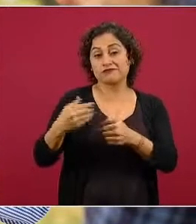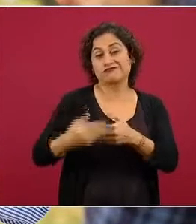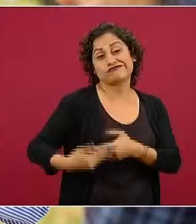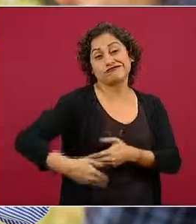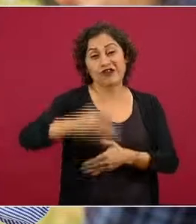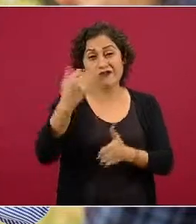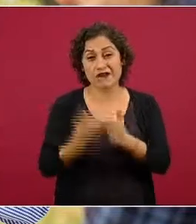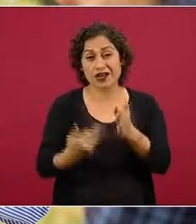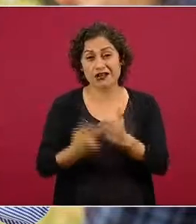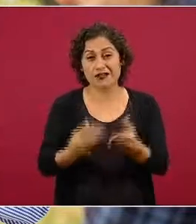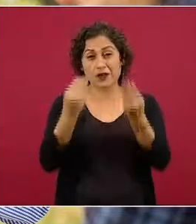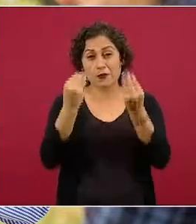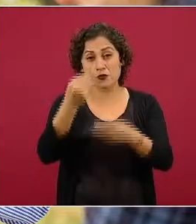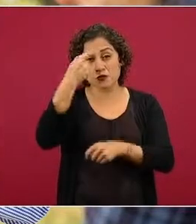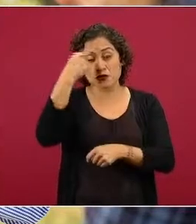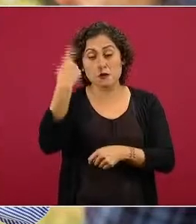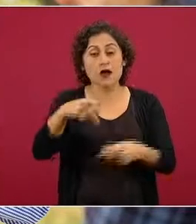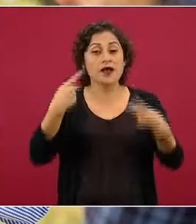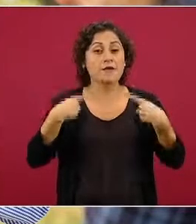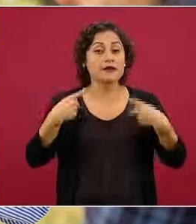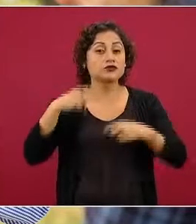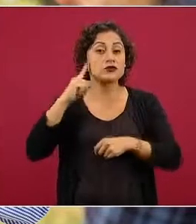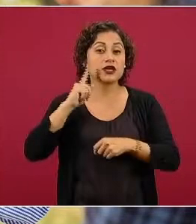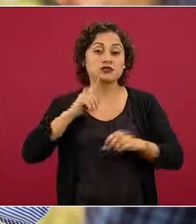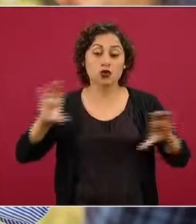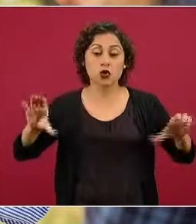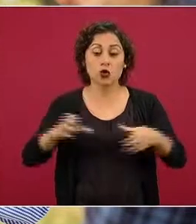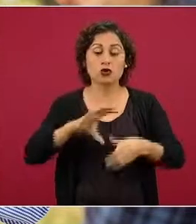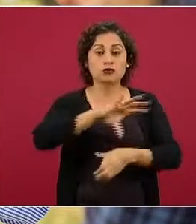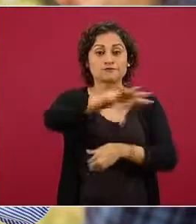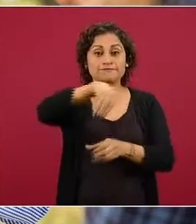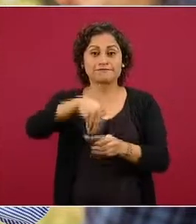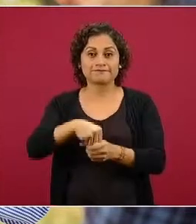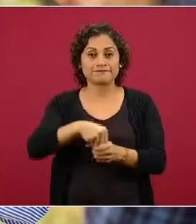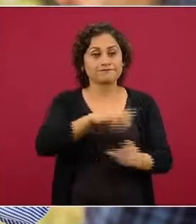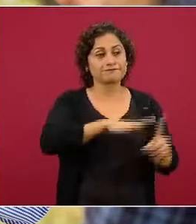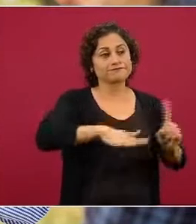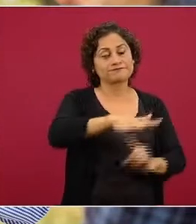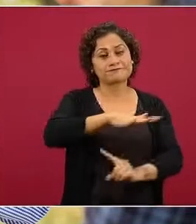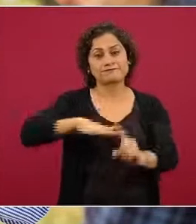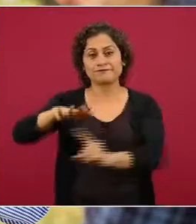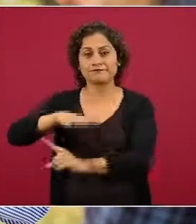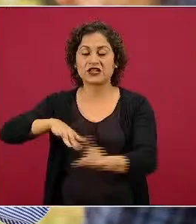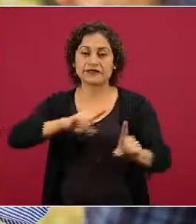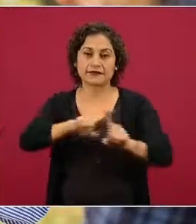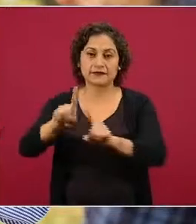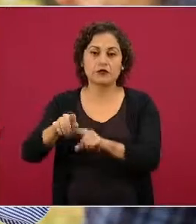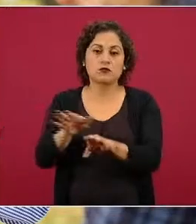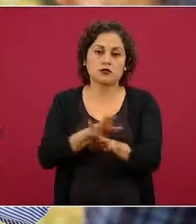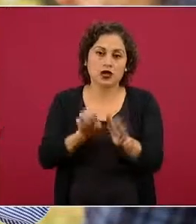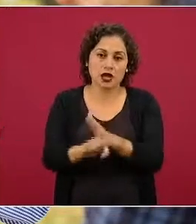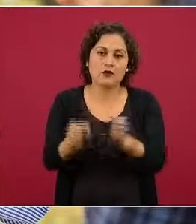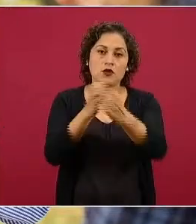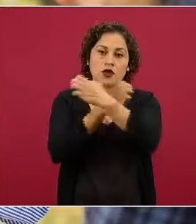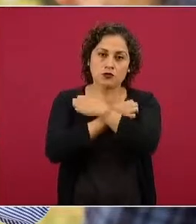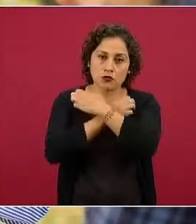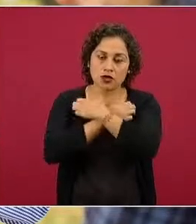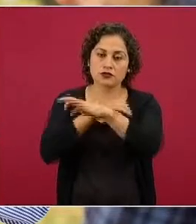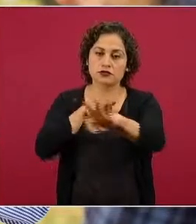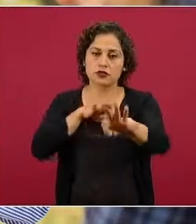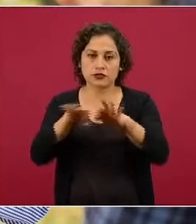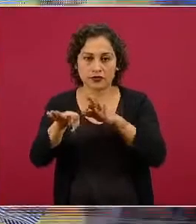que la comunidad de personas sordas sea completamente integrada en los diversos ámbitos, como pueden ser el educativo, el